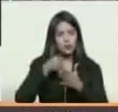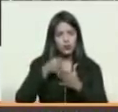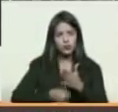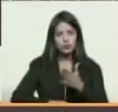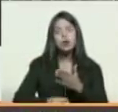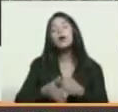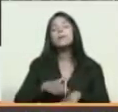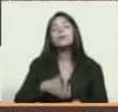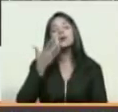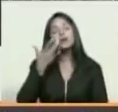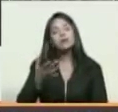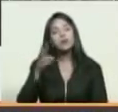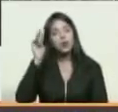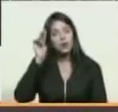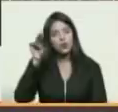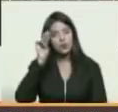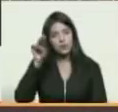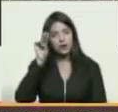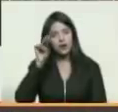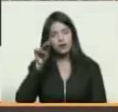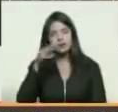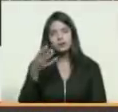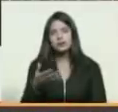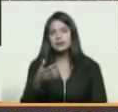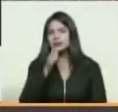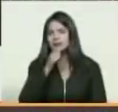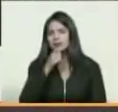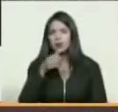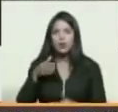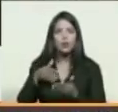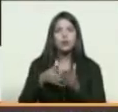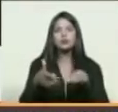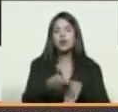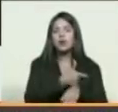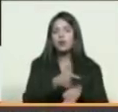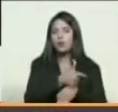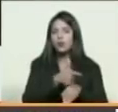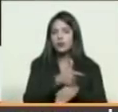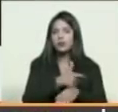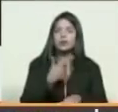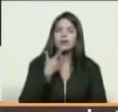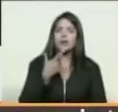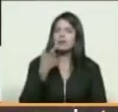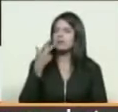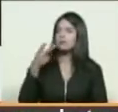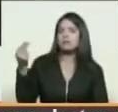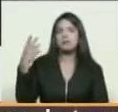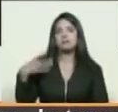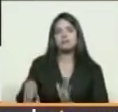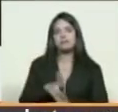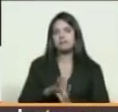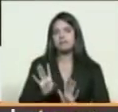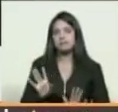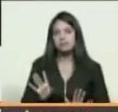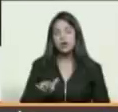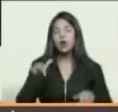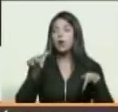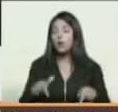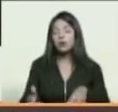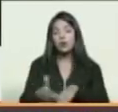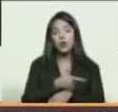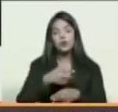los maestros y las maestras la hacían contra los gobiernos que les negaban estos derechos. Hoy el